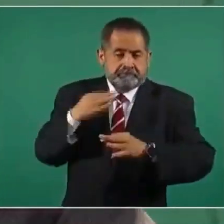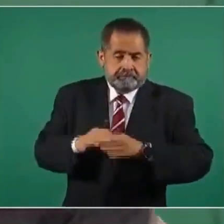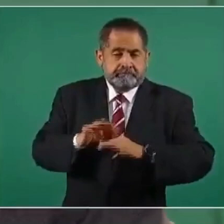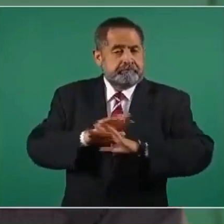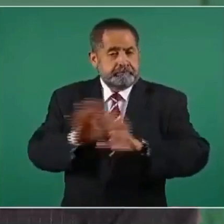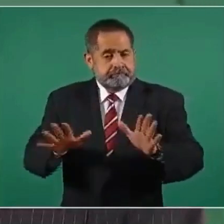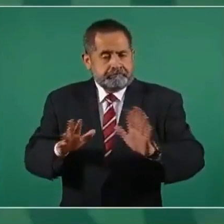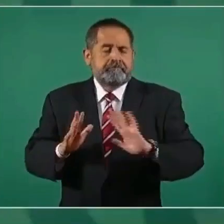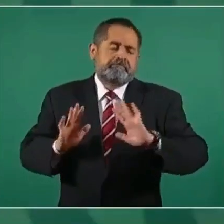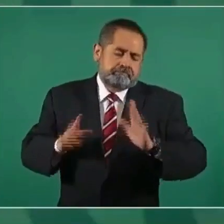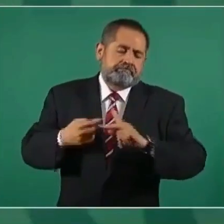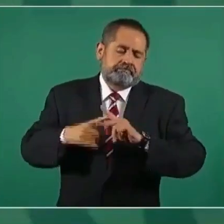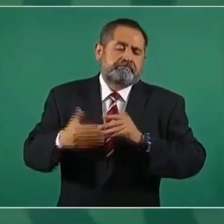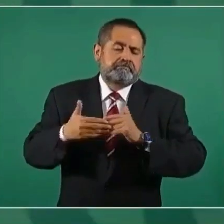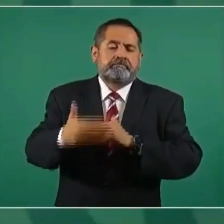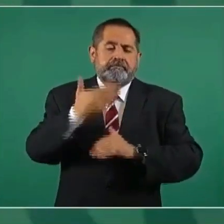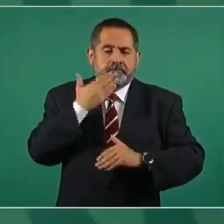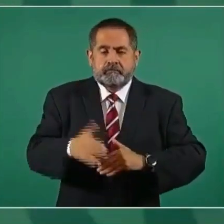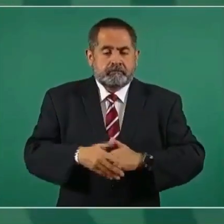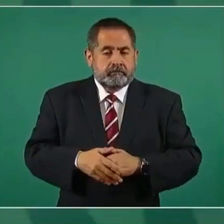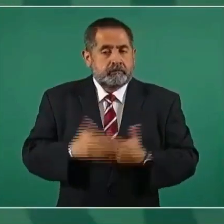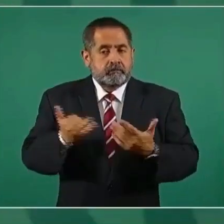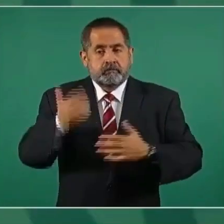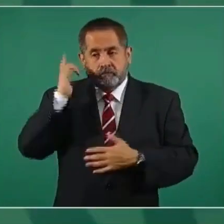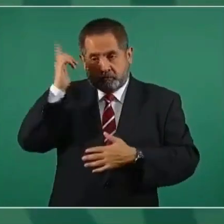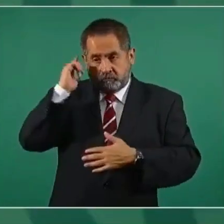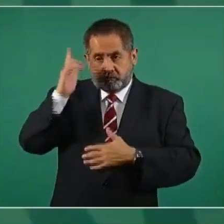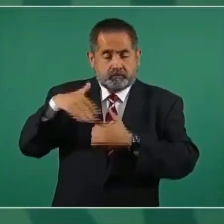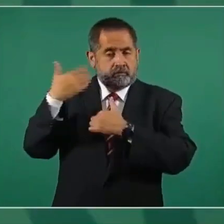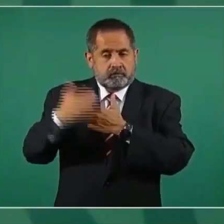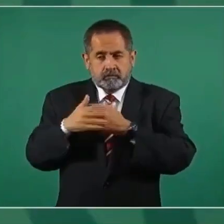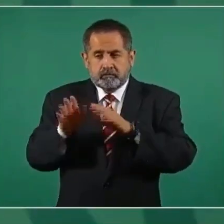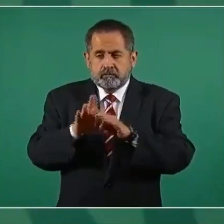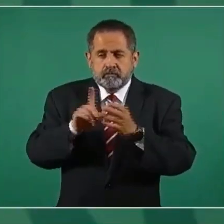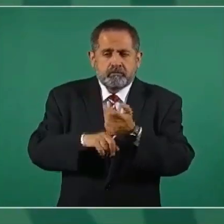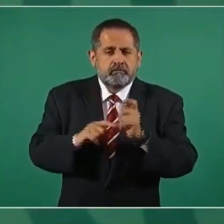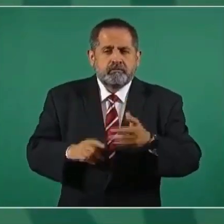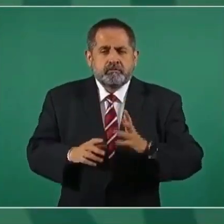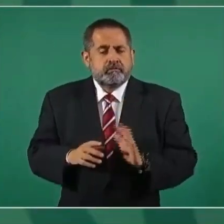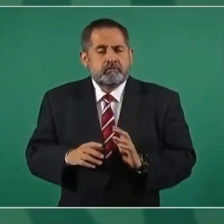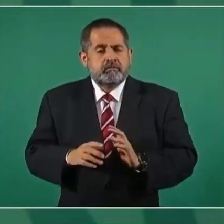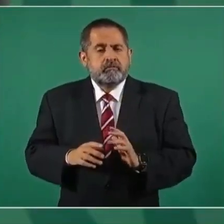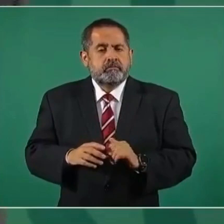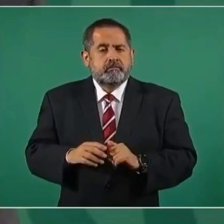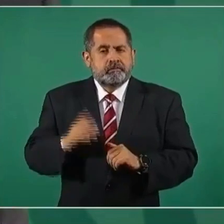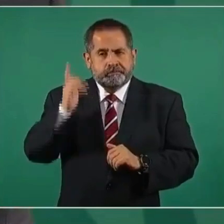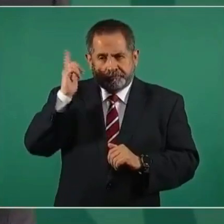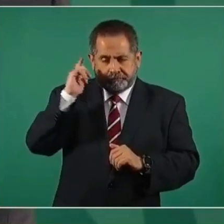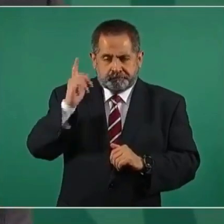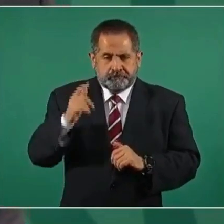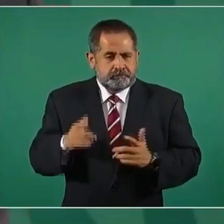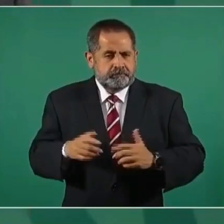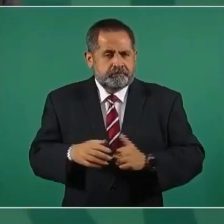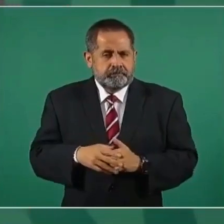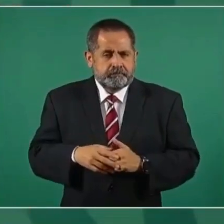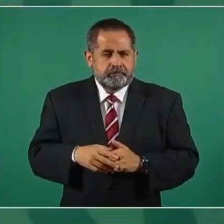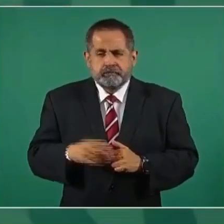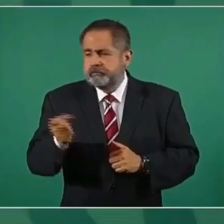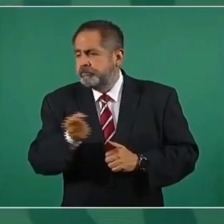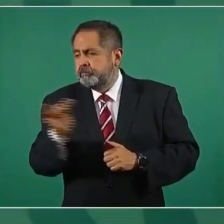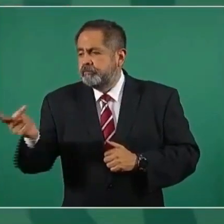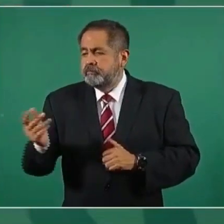Y ojalá se busque que no queden trabajadores sin